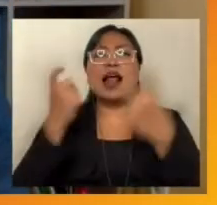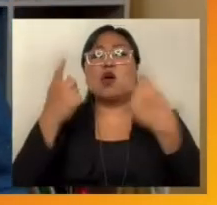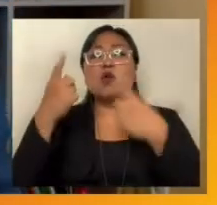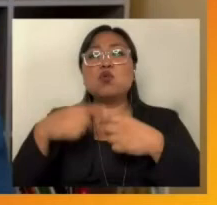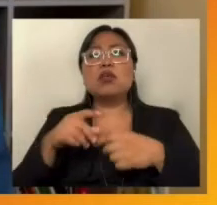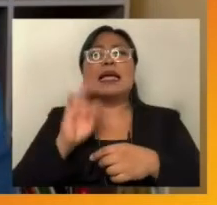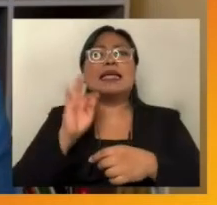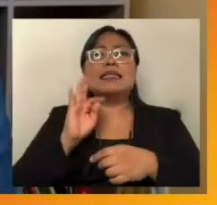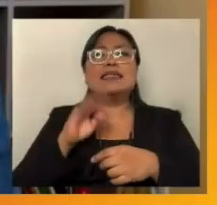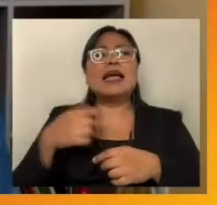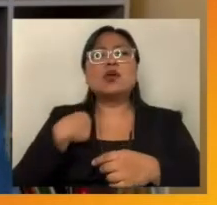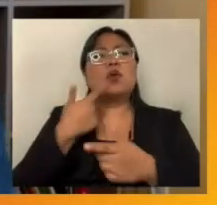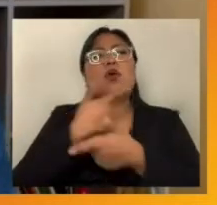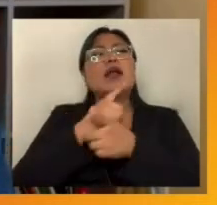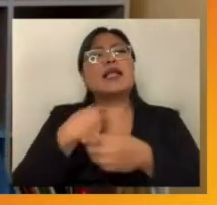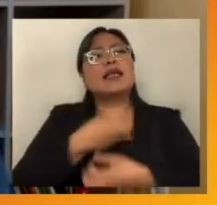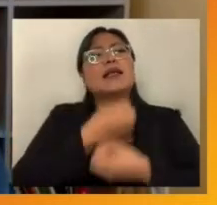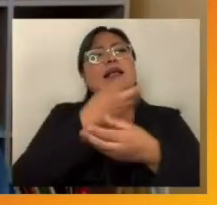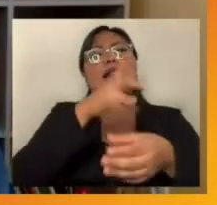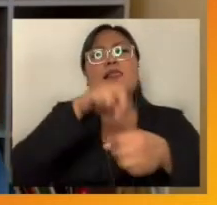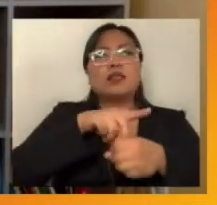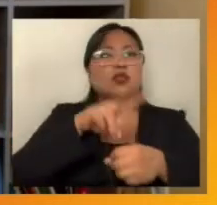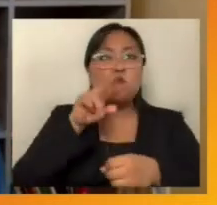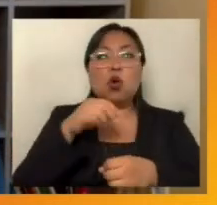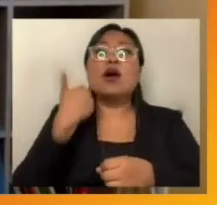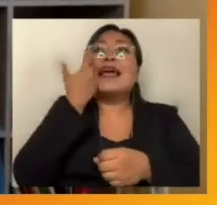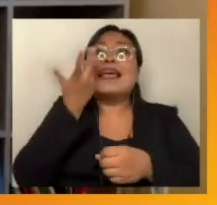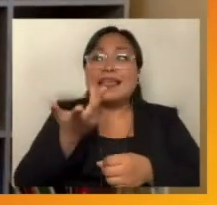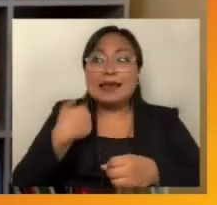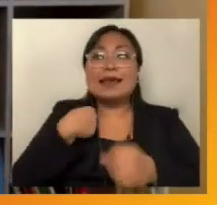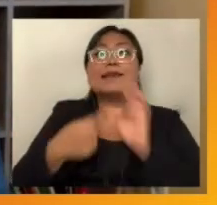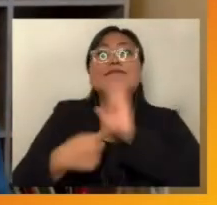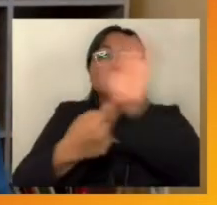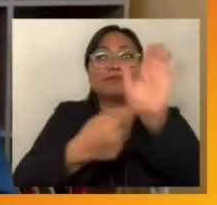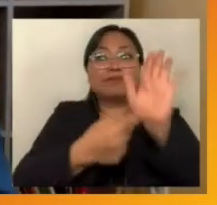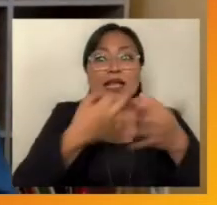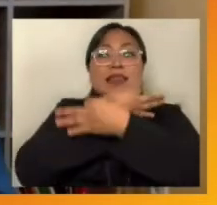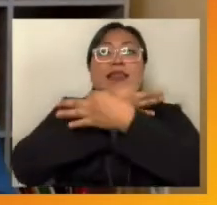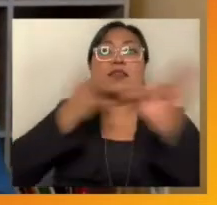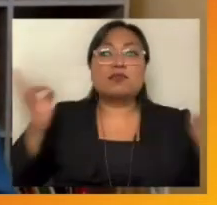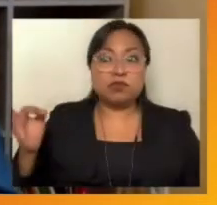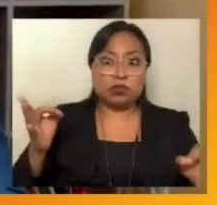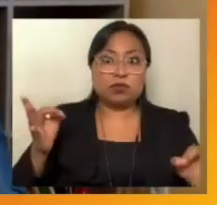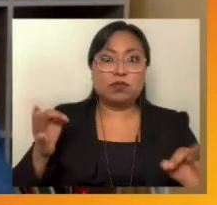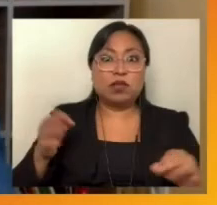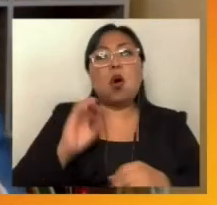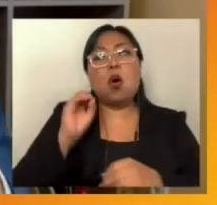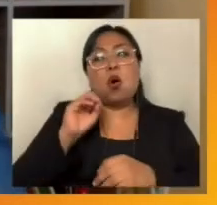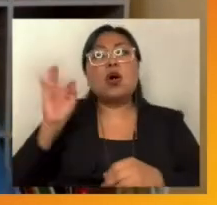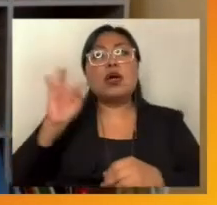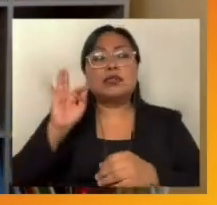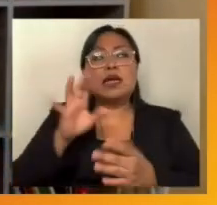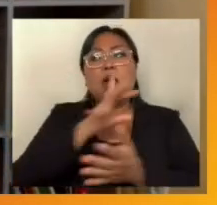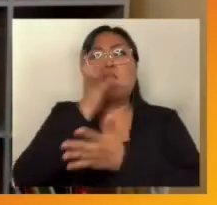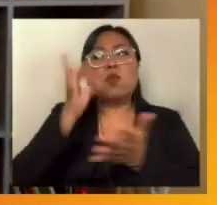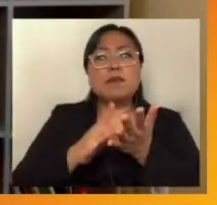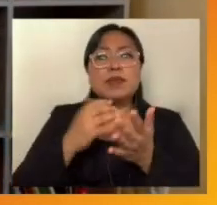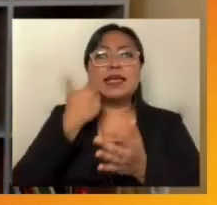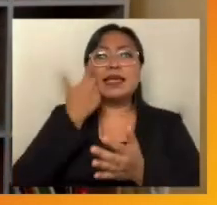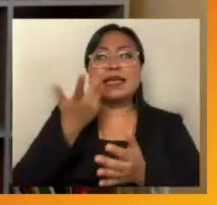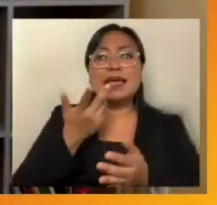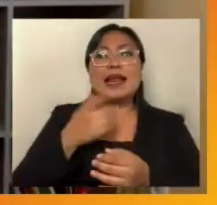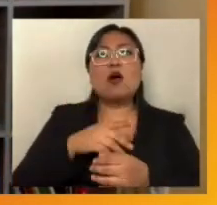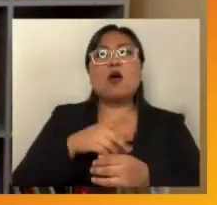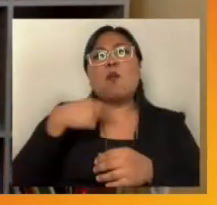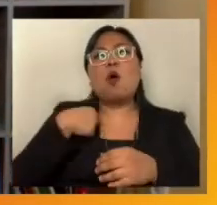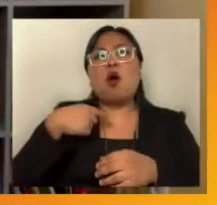verdad. Lo están dando por tener visibilidad o simplemente por aunar los esfuerzos del equipo y tener